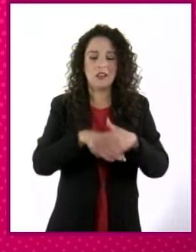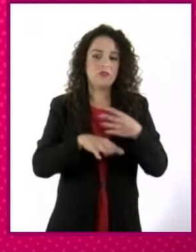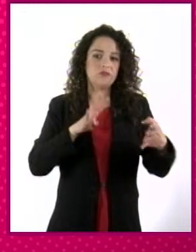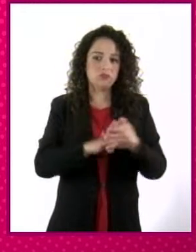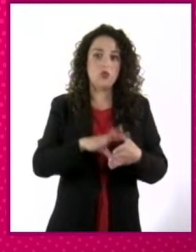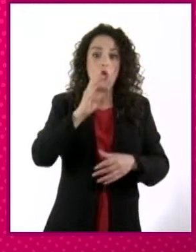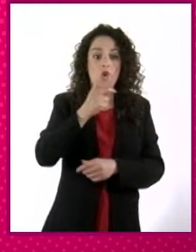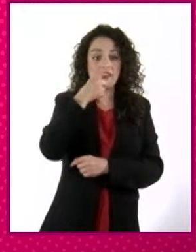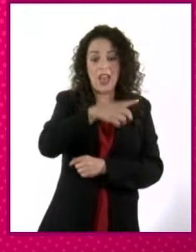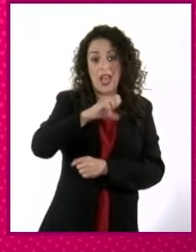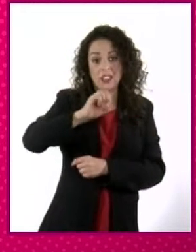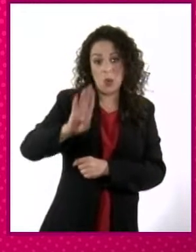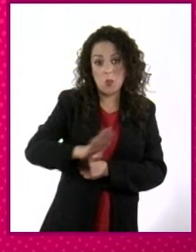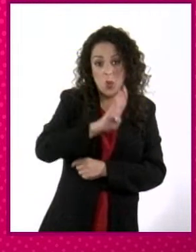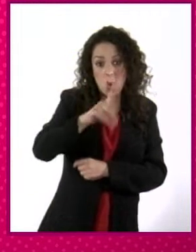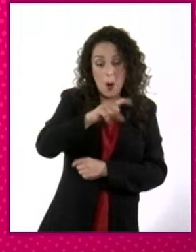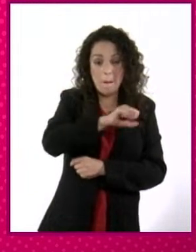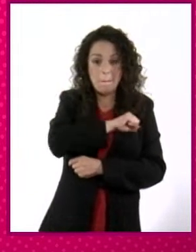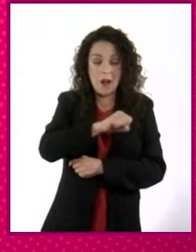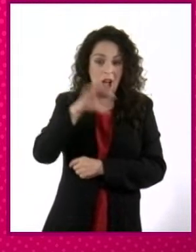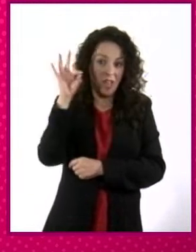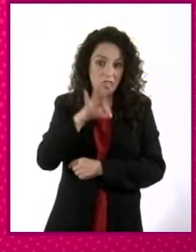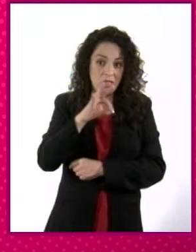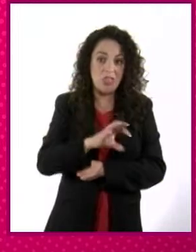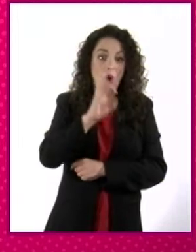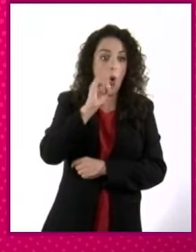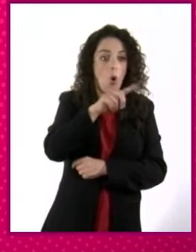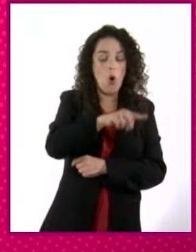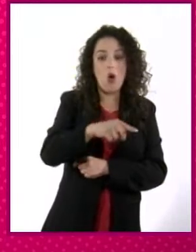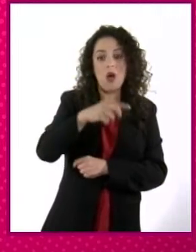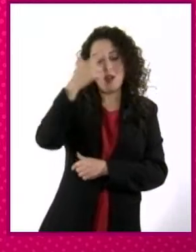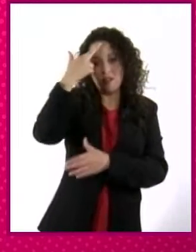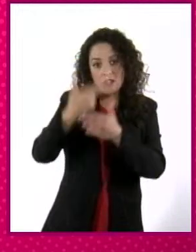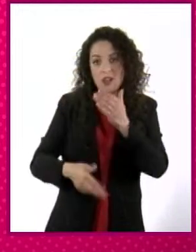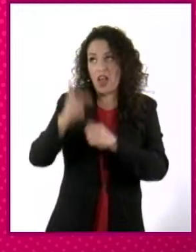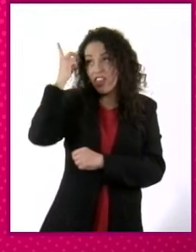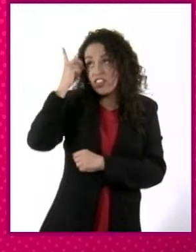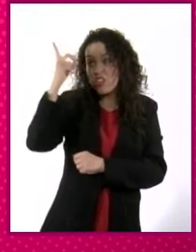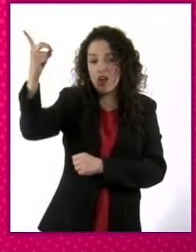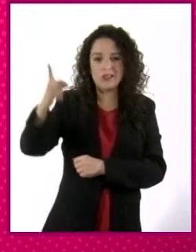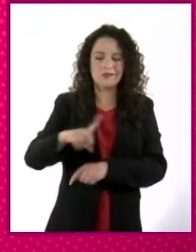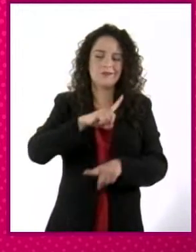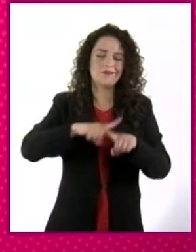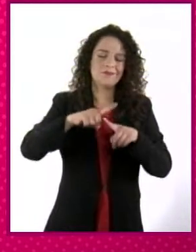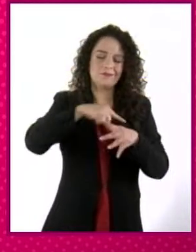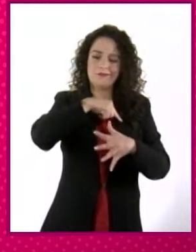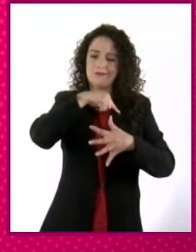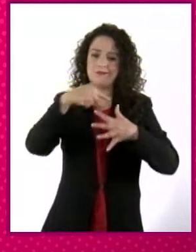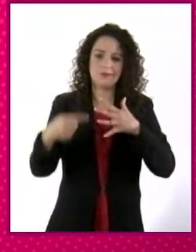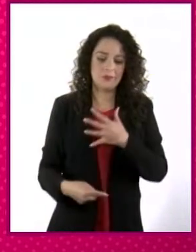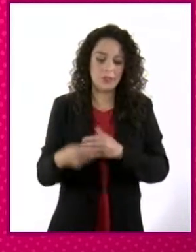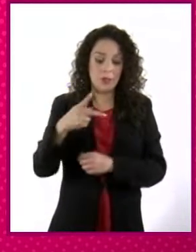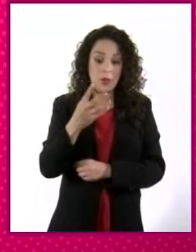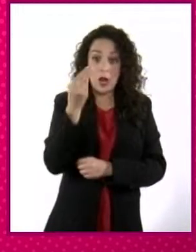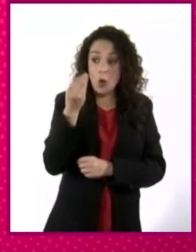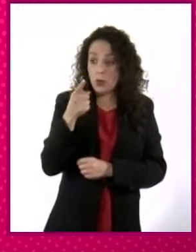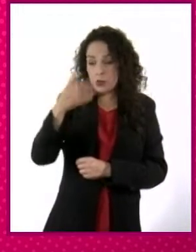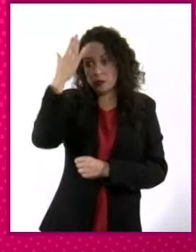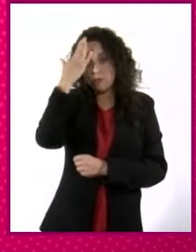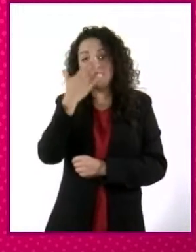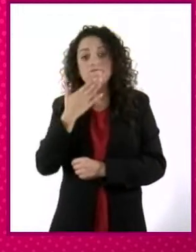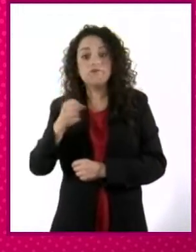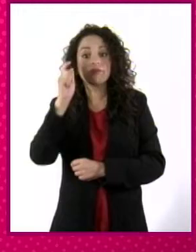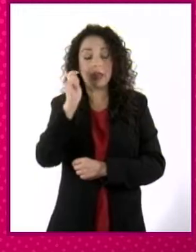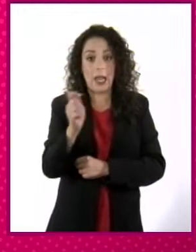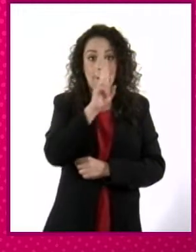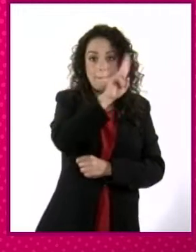brujería, de hechicería, de blasfemia, pero al mismo tiempo otros muchos fueron grandes pintores, grandes